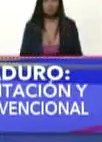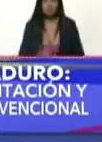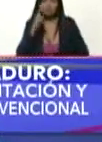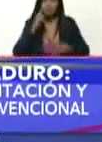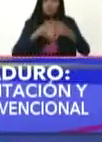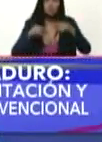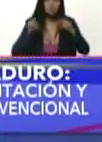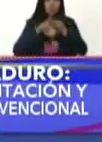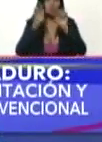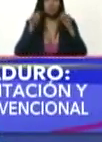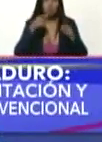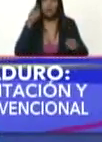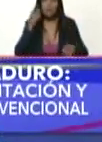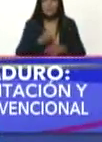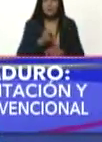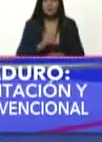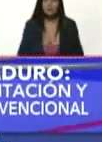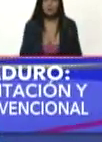visualizar amenazas,